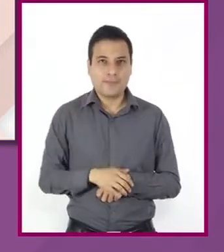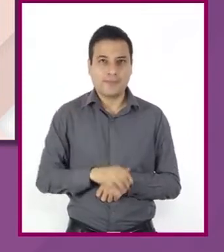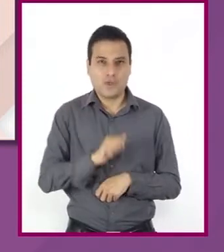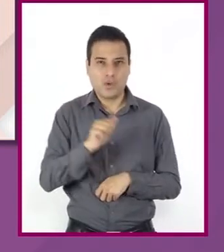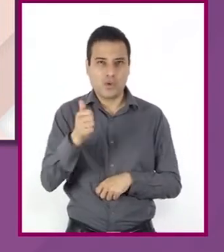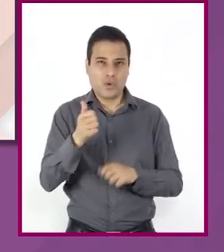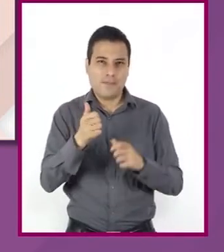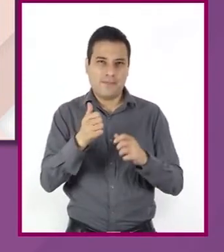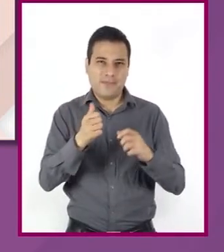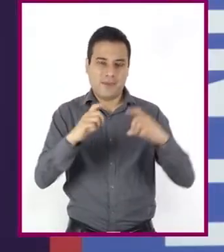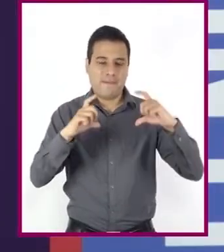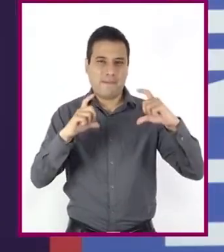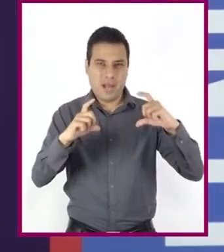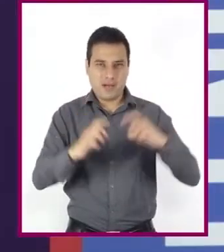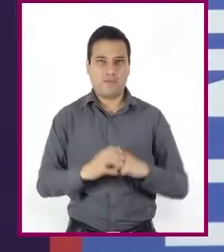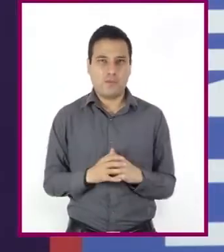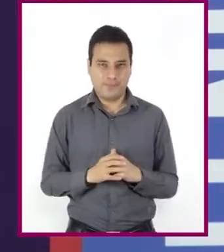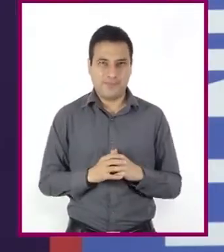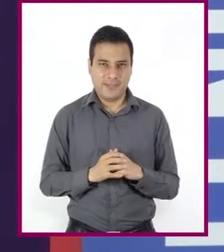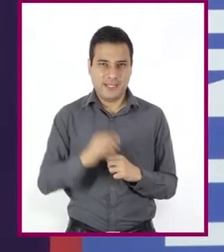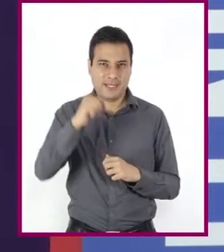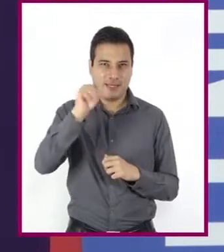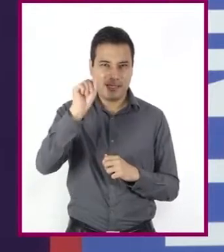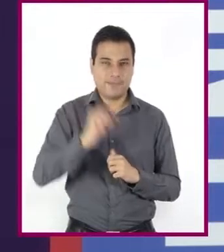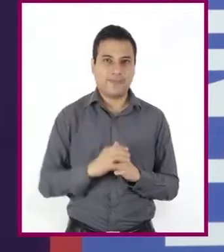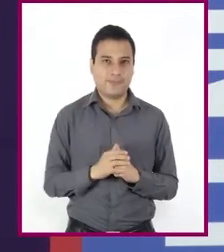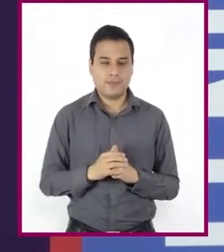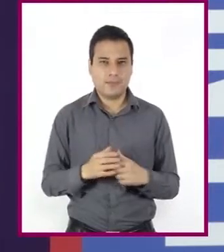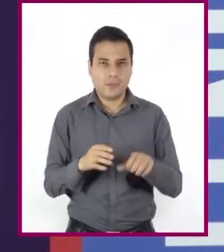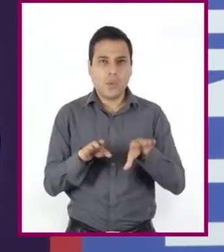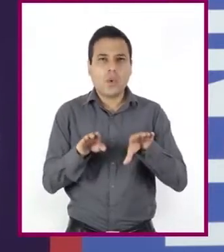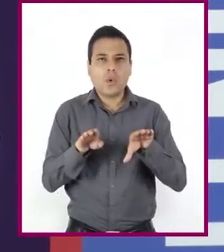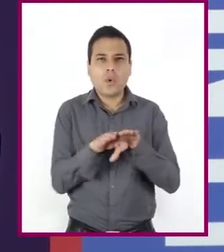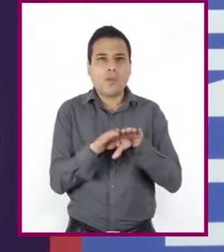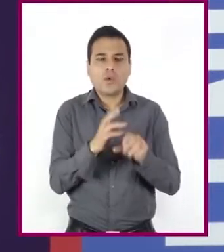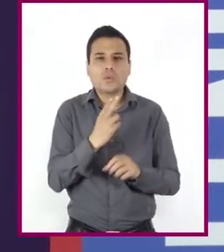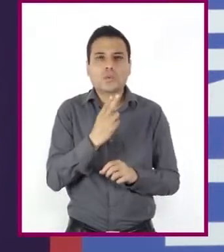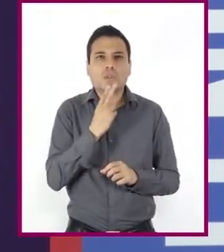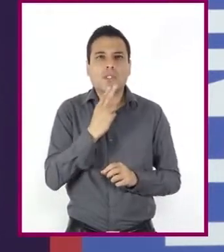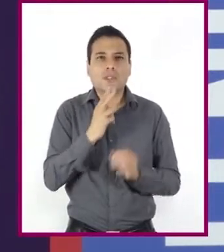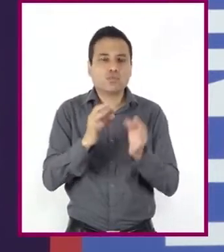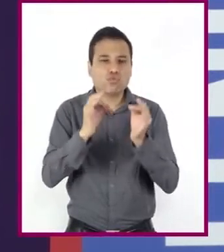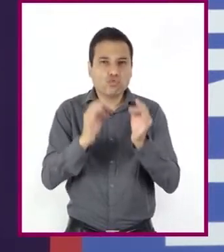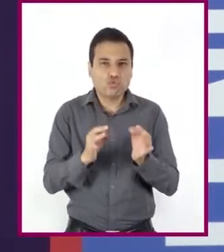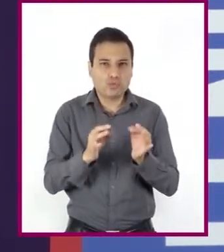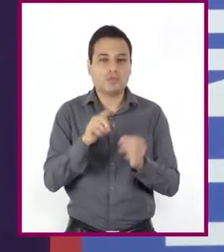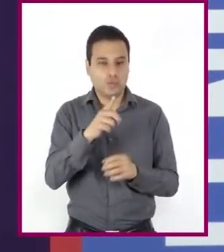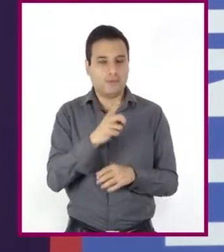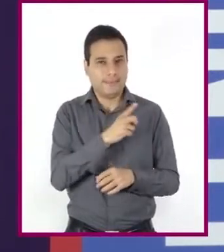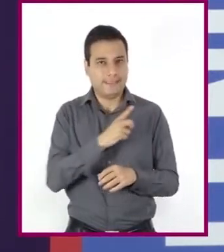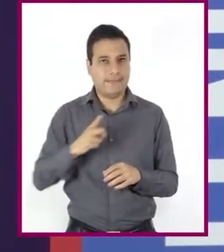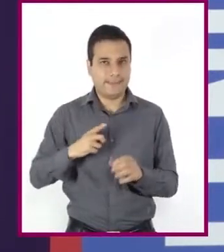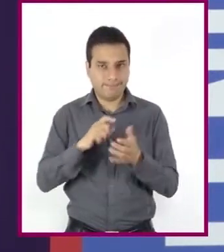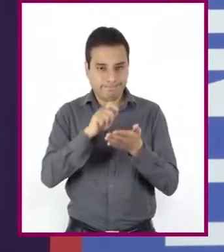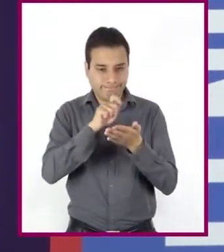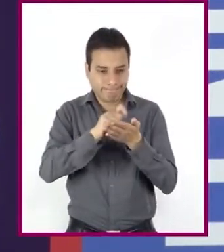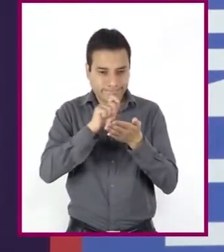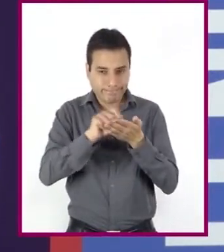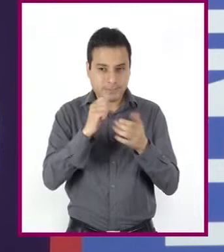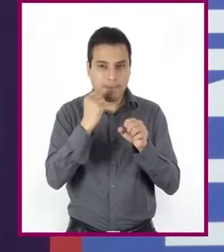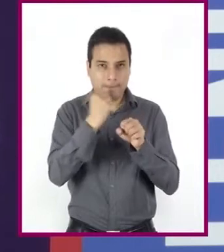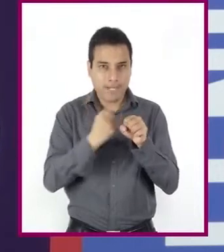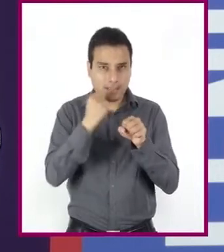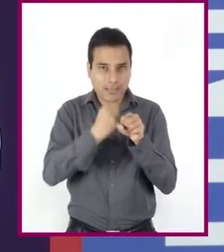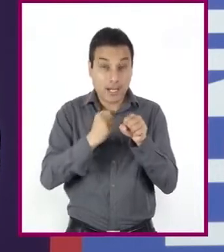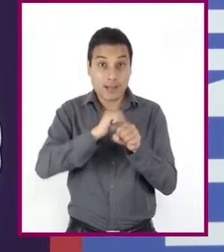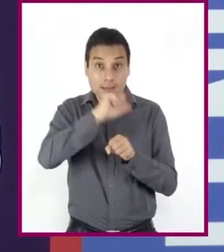y tilde. Para aprender a utilizarlos correctamente debemos practicarlos constantemente para que su uso se